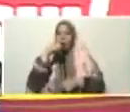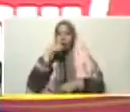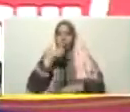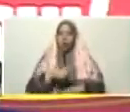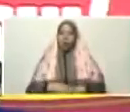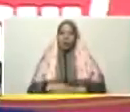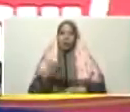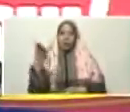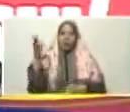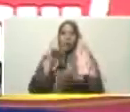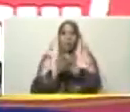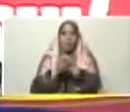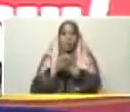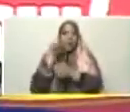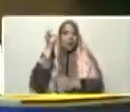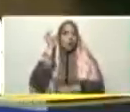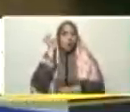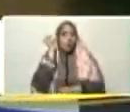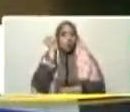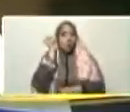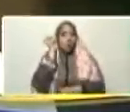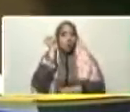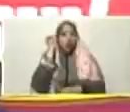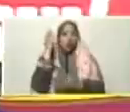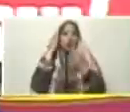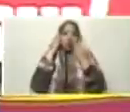ochoa bienvenida